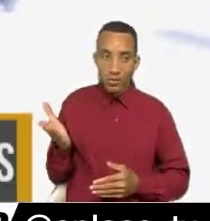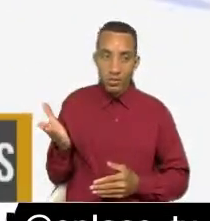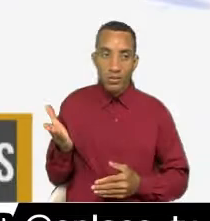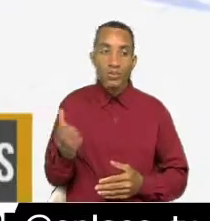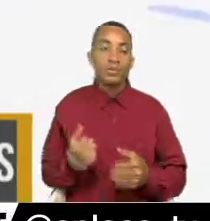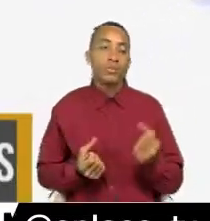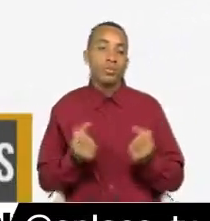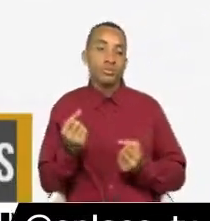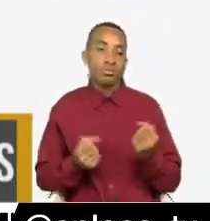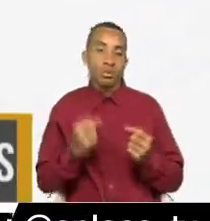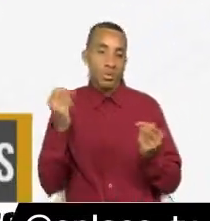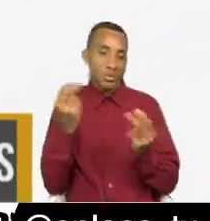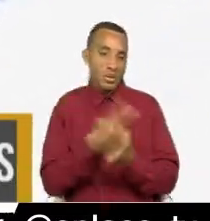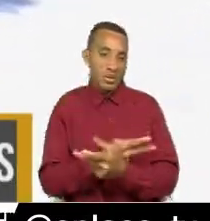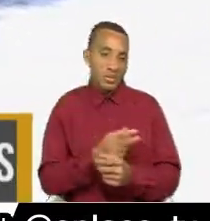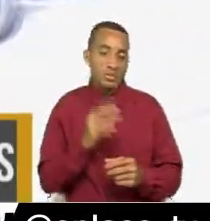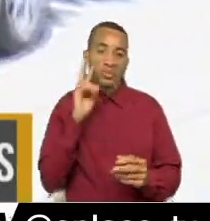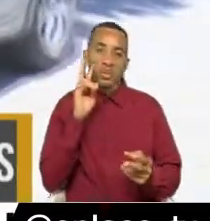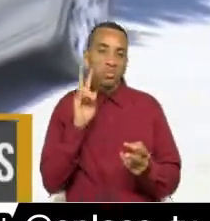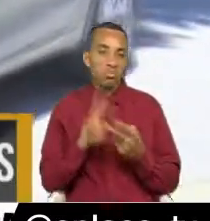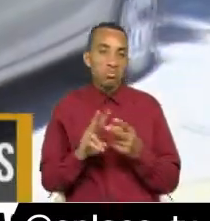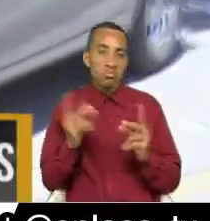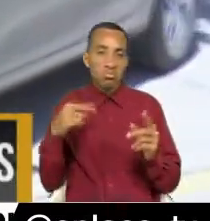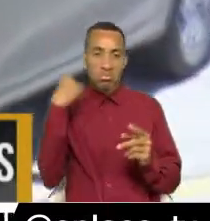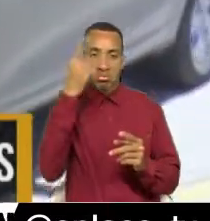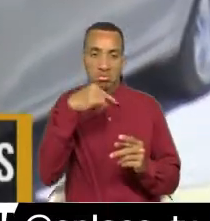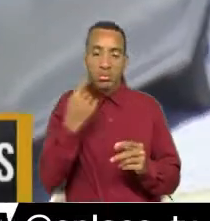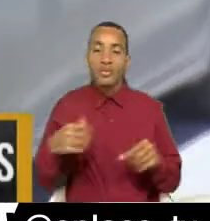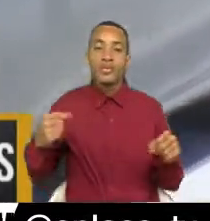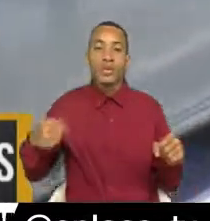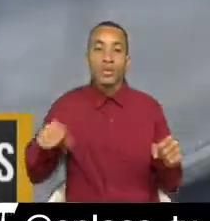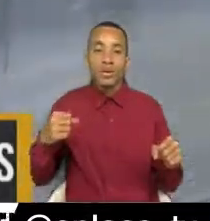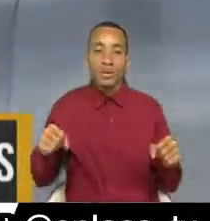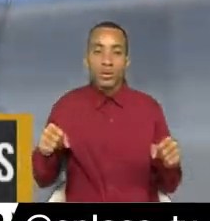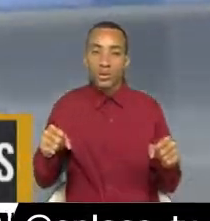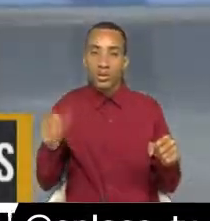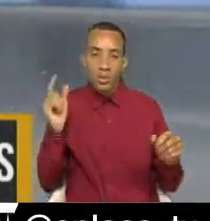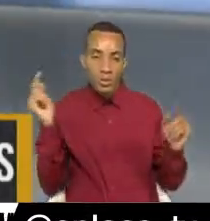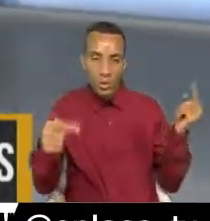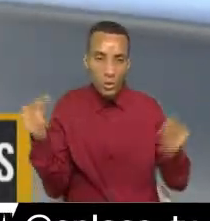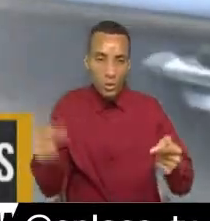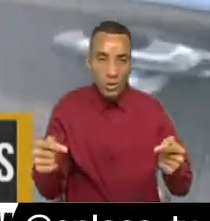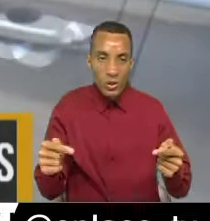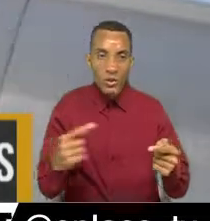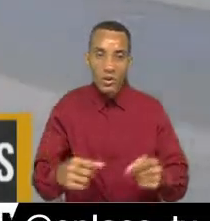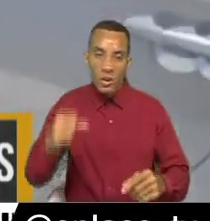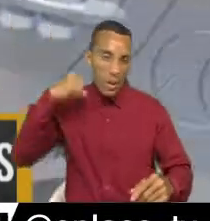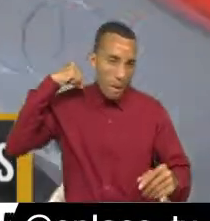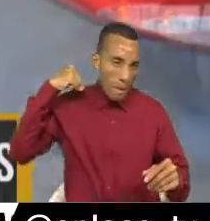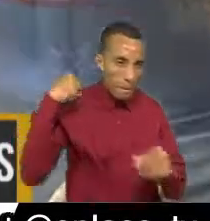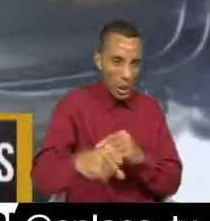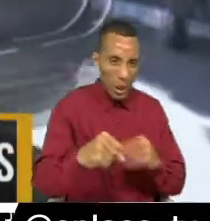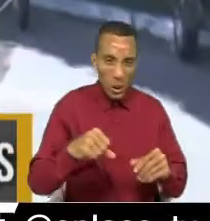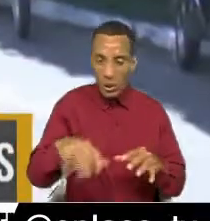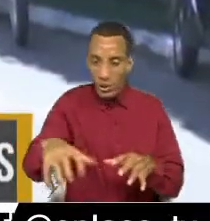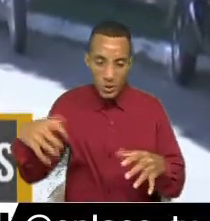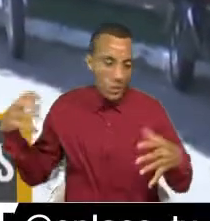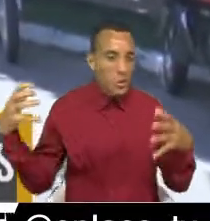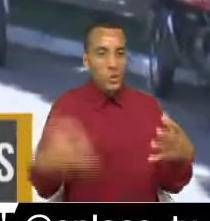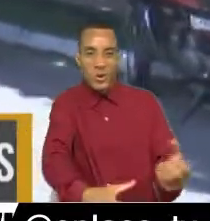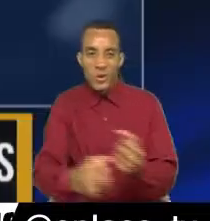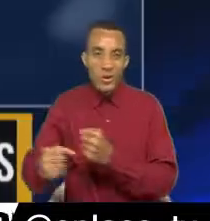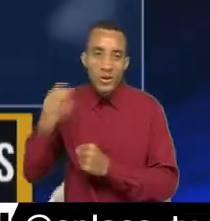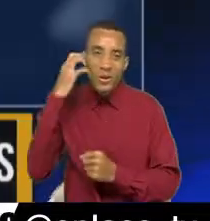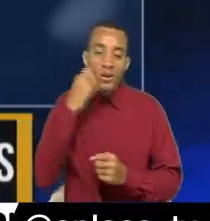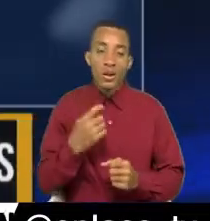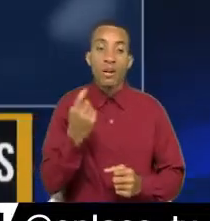movilizaban las víctimas cuando desconocidos, que se transportaban en una motocicleta, los cerraron, rompieron el vidrio del pasajero y se robaron una alta suma de